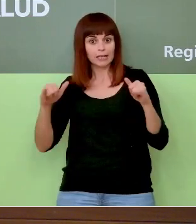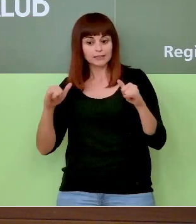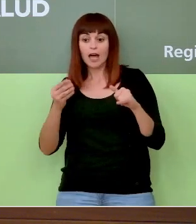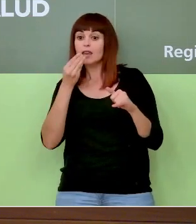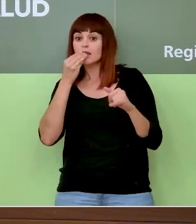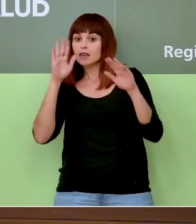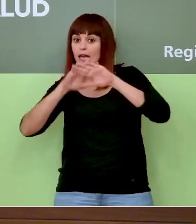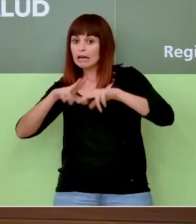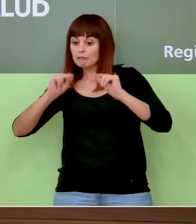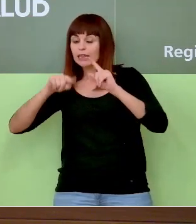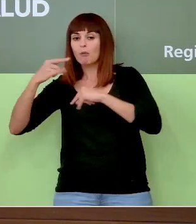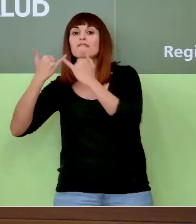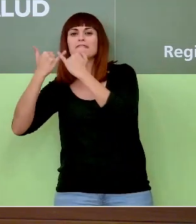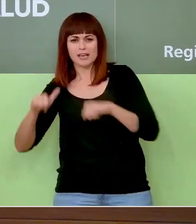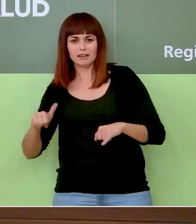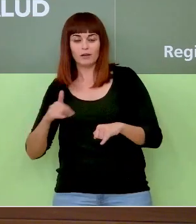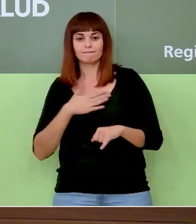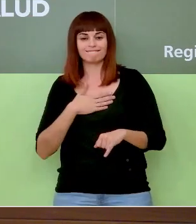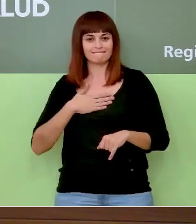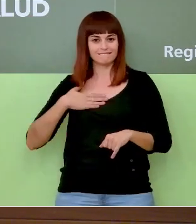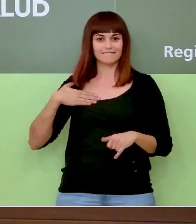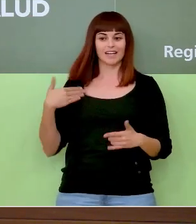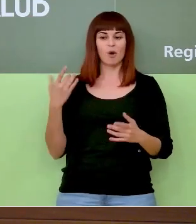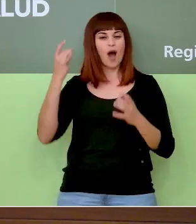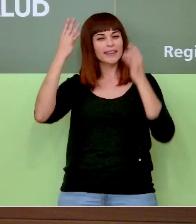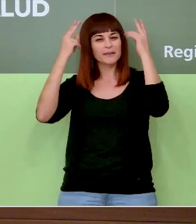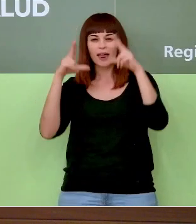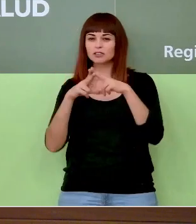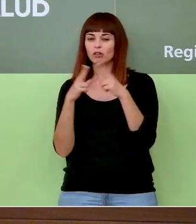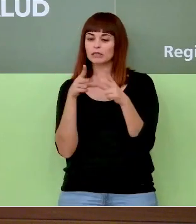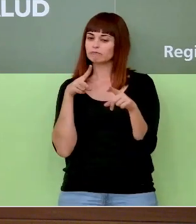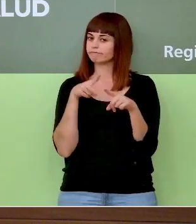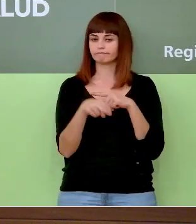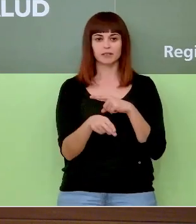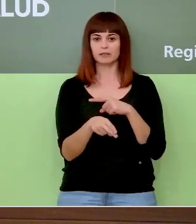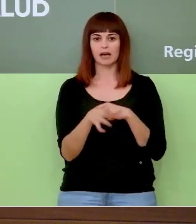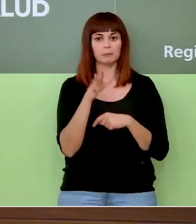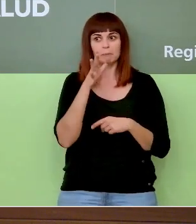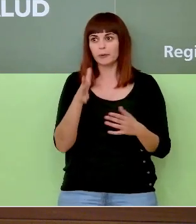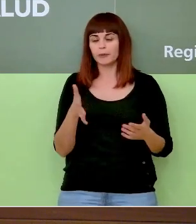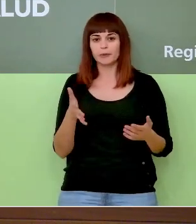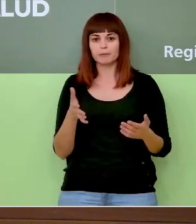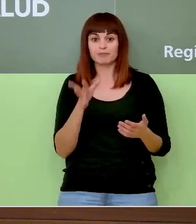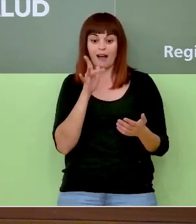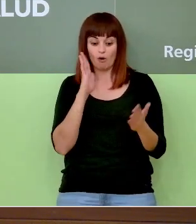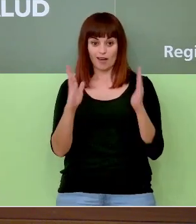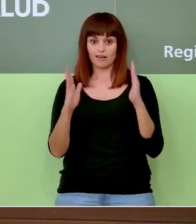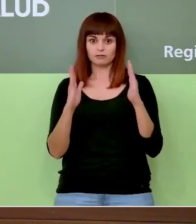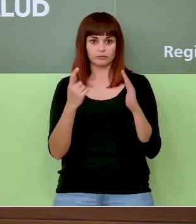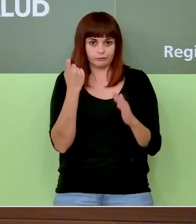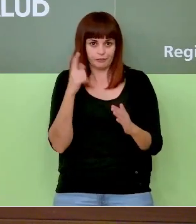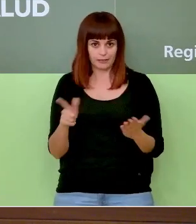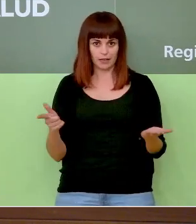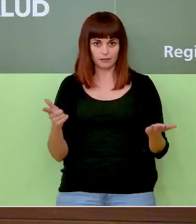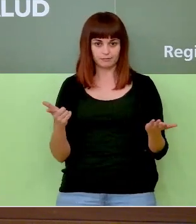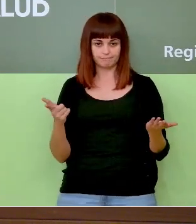de esa hora. Entonces, lo que se pretende es evitar esa actividad social que realmente no es demasiado, en este momento no es necesaria,